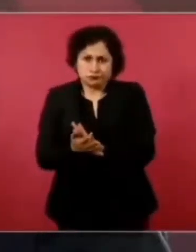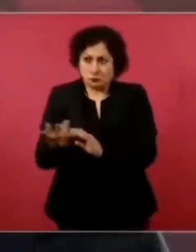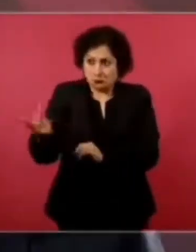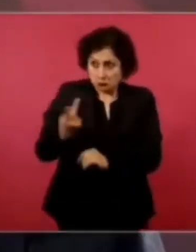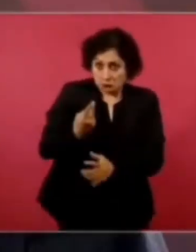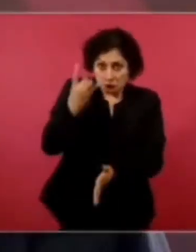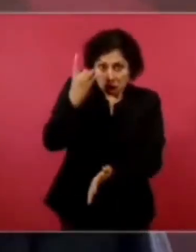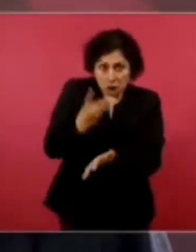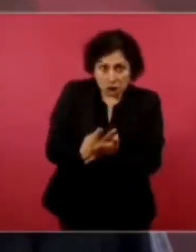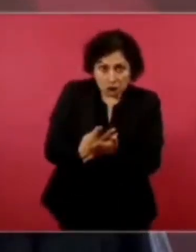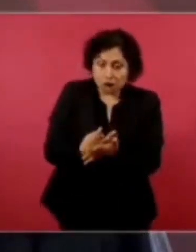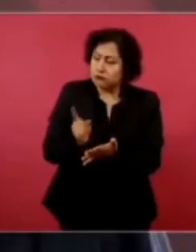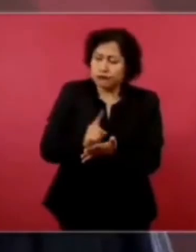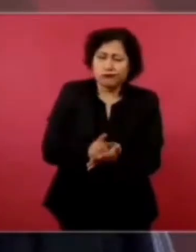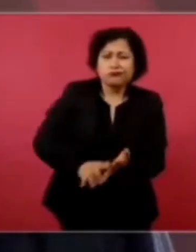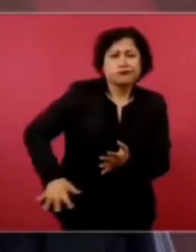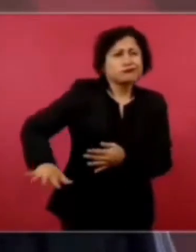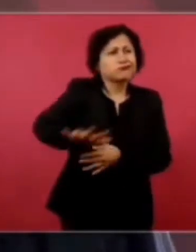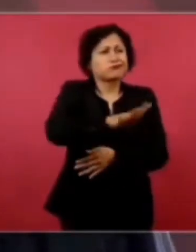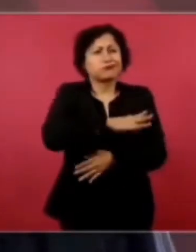mexicanos.